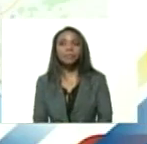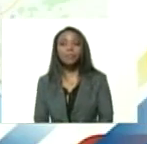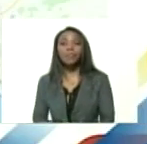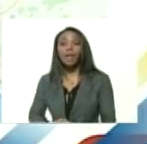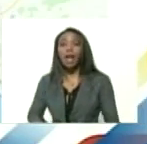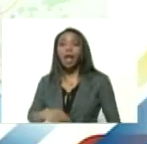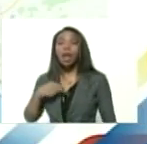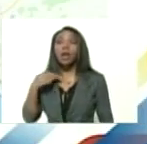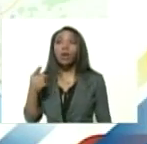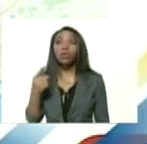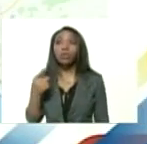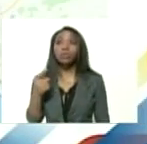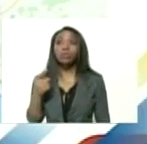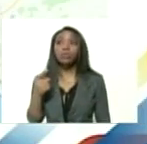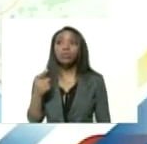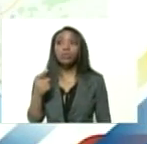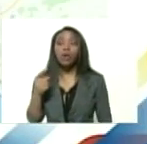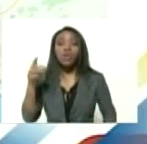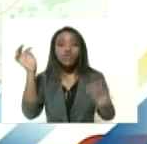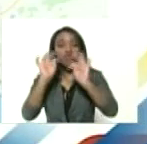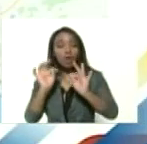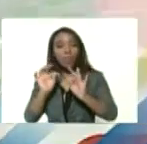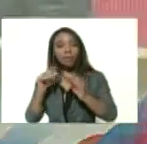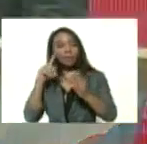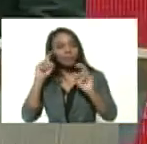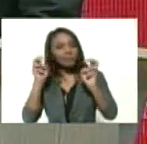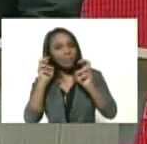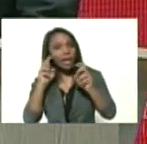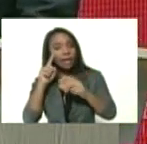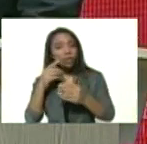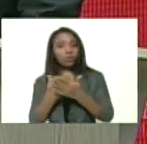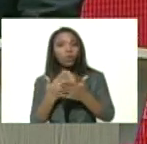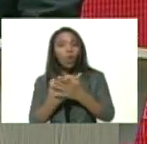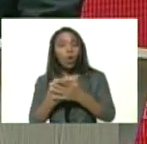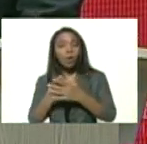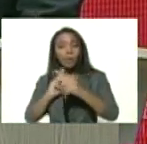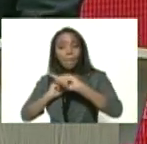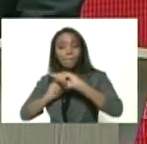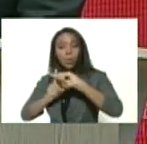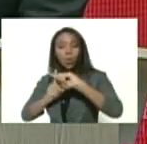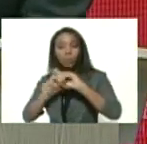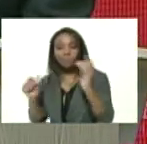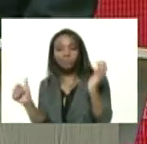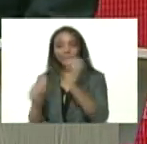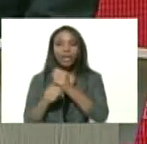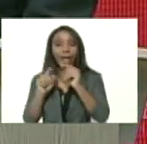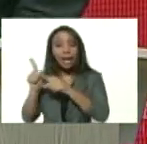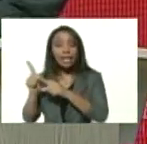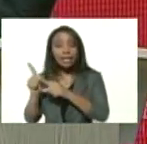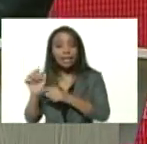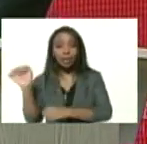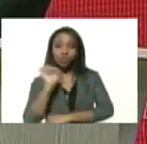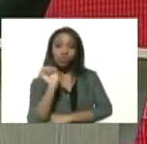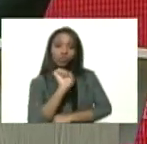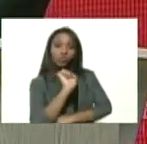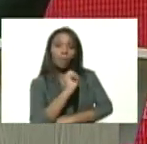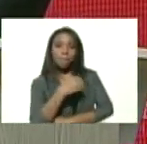de la madeja se refiere justamente a la captura de esa camioneta Renault.